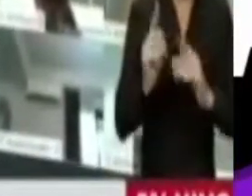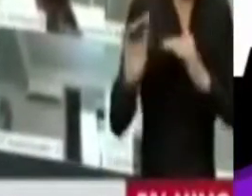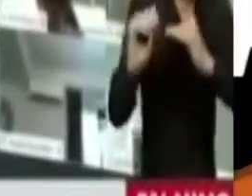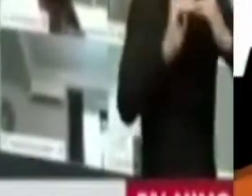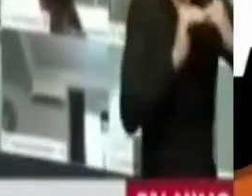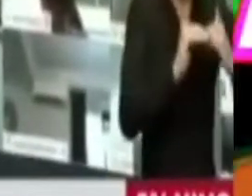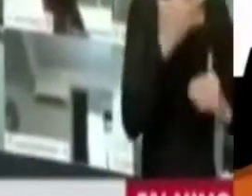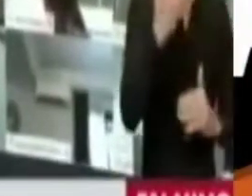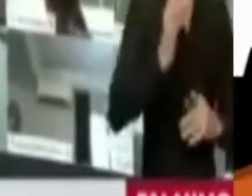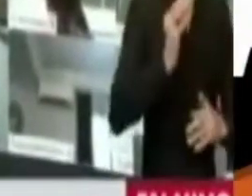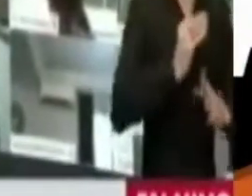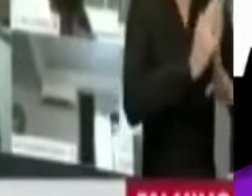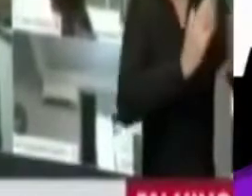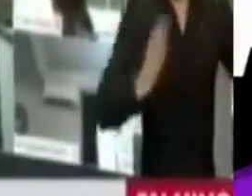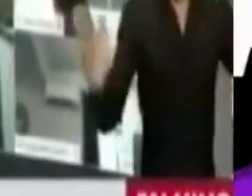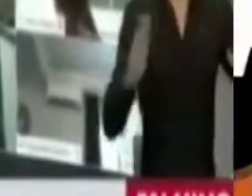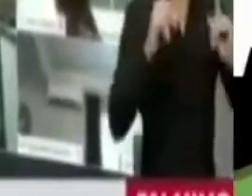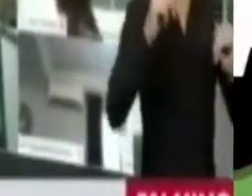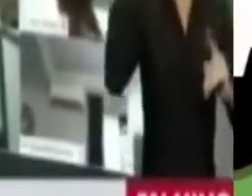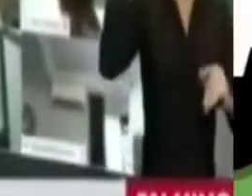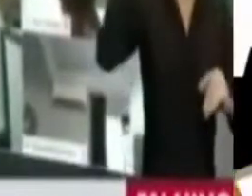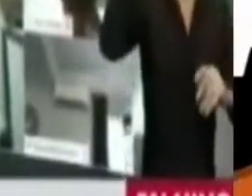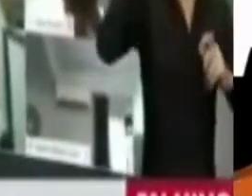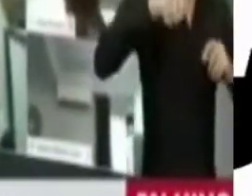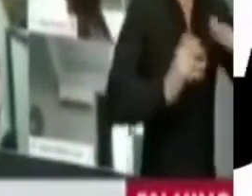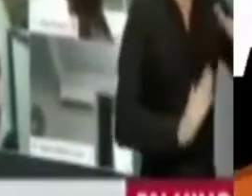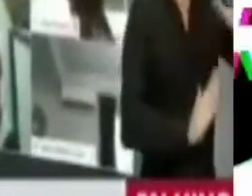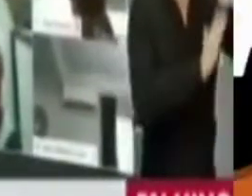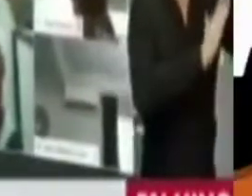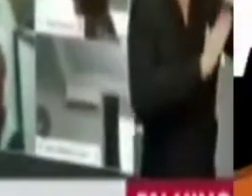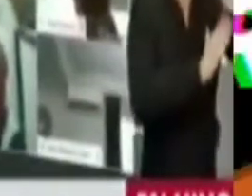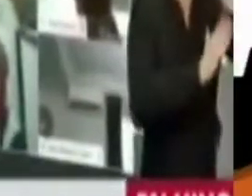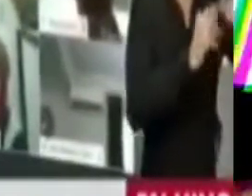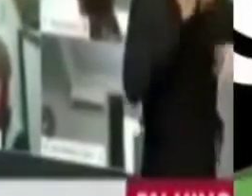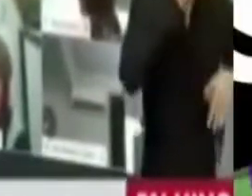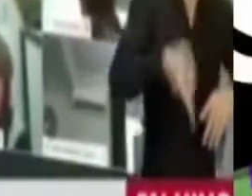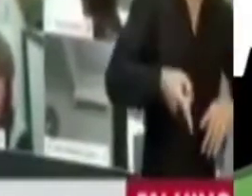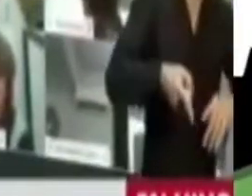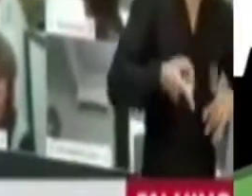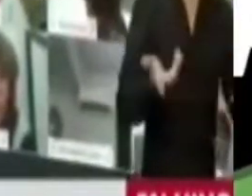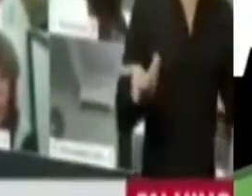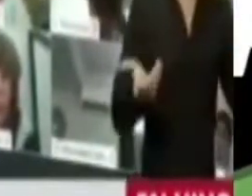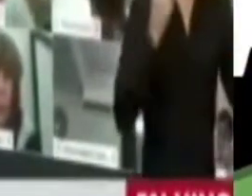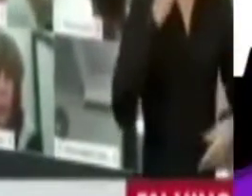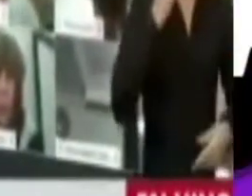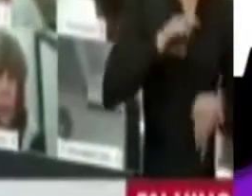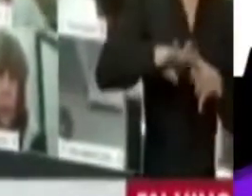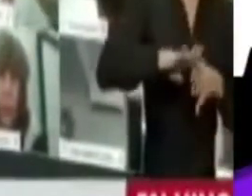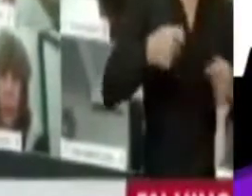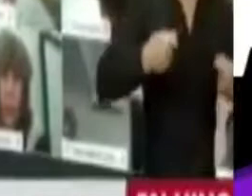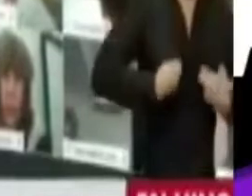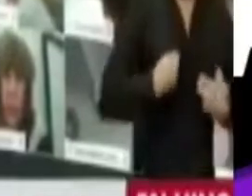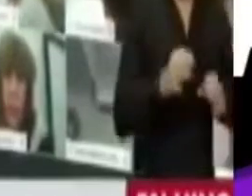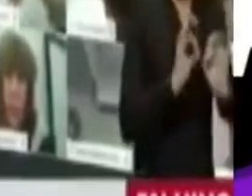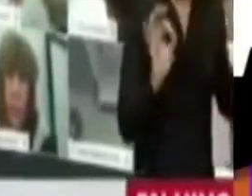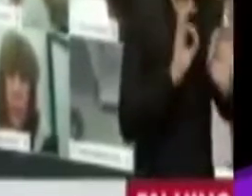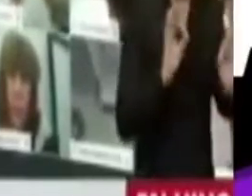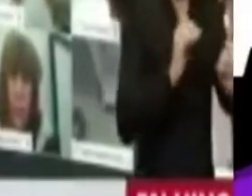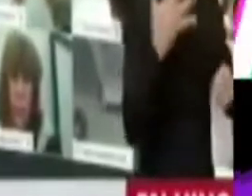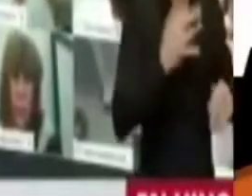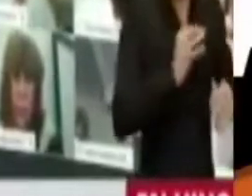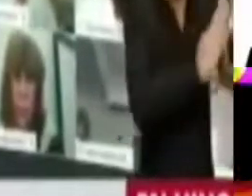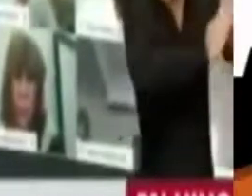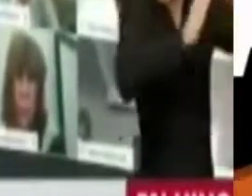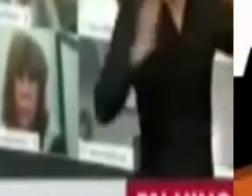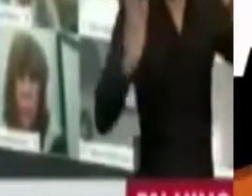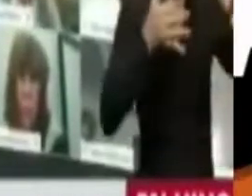tocó hablar, pedí hablar en la sesión. Y yo dije, San Luis, incluso hace ya casi 5 años que tiene el fallo